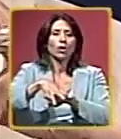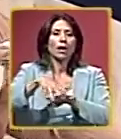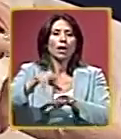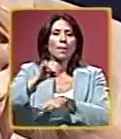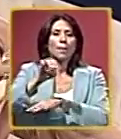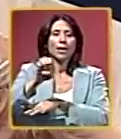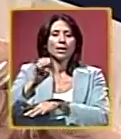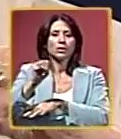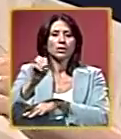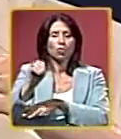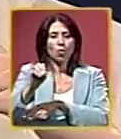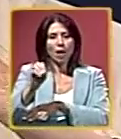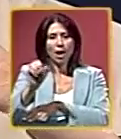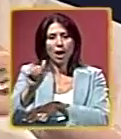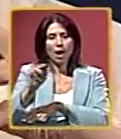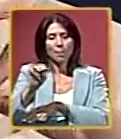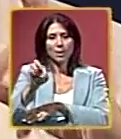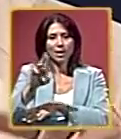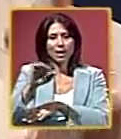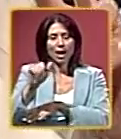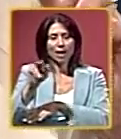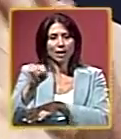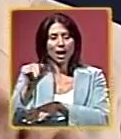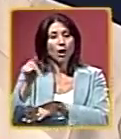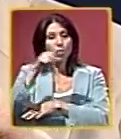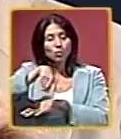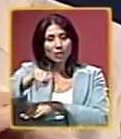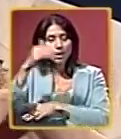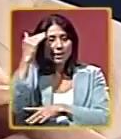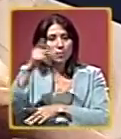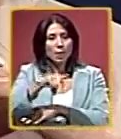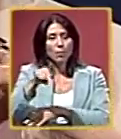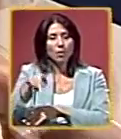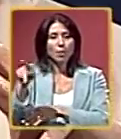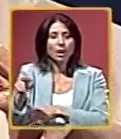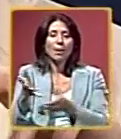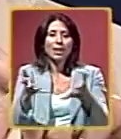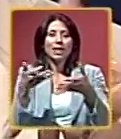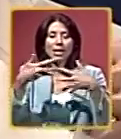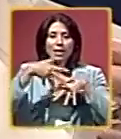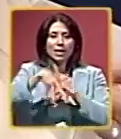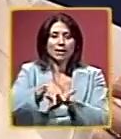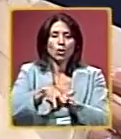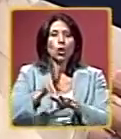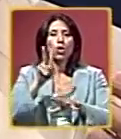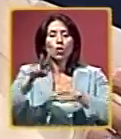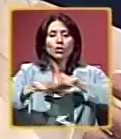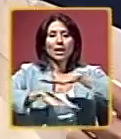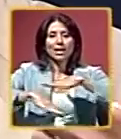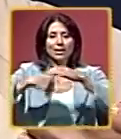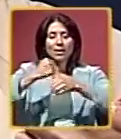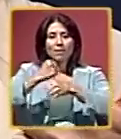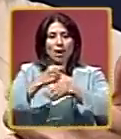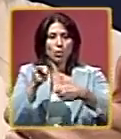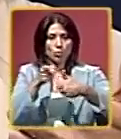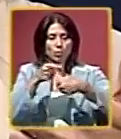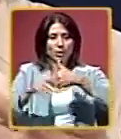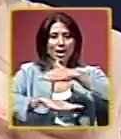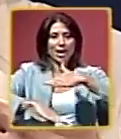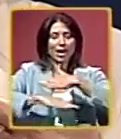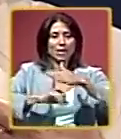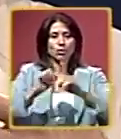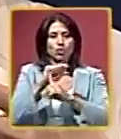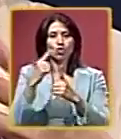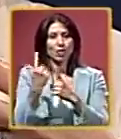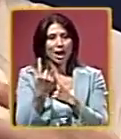que el Plan Puebla-Panamá tiene como objetivo la integración mesoamericana en dos grandes ejes de trabajo: el eje social, que básicamente enfocado